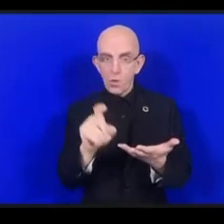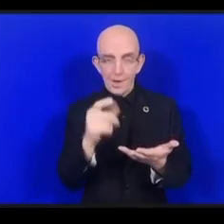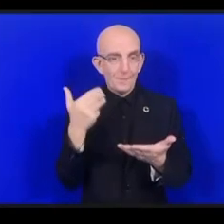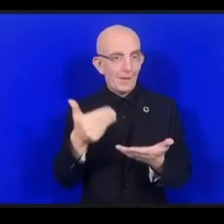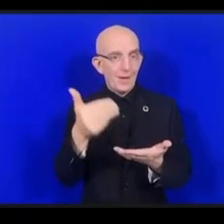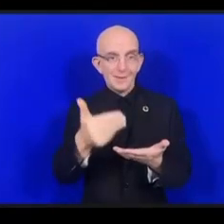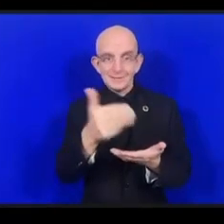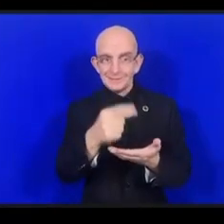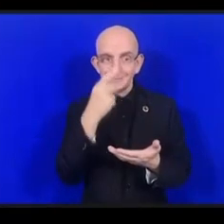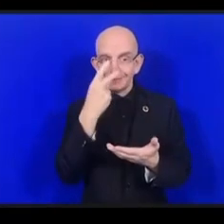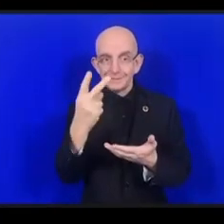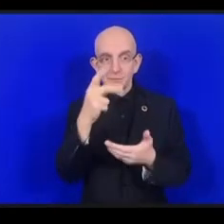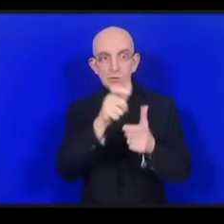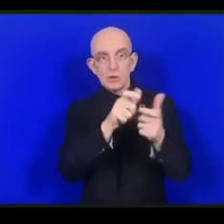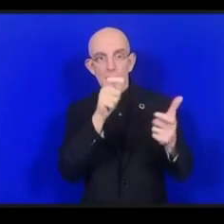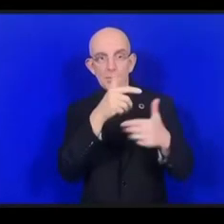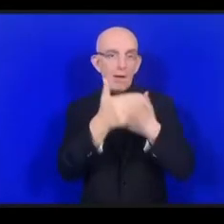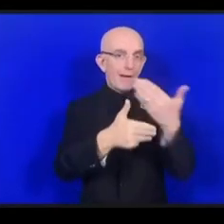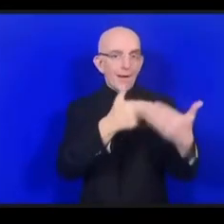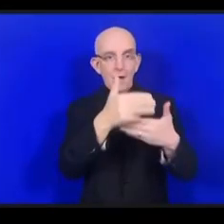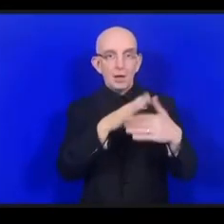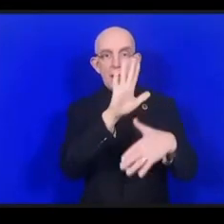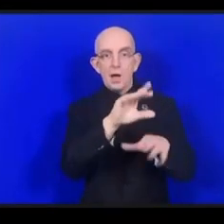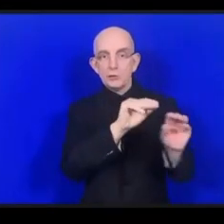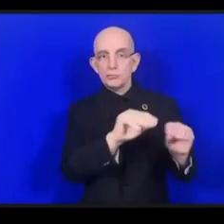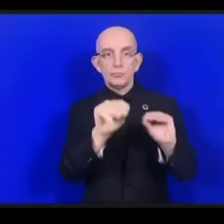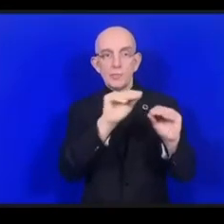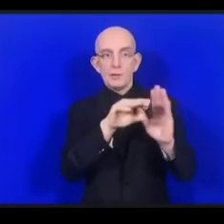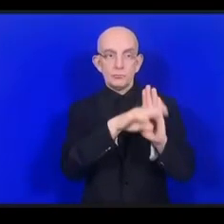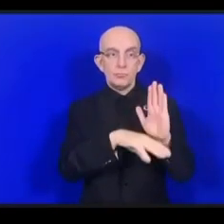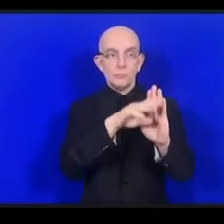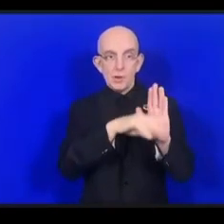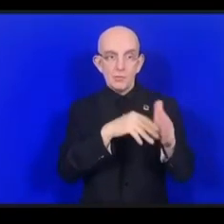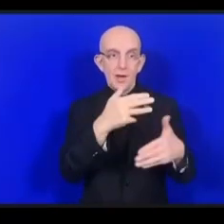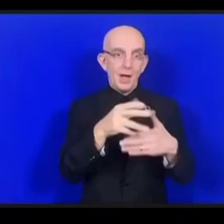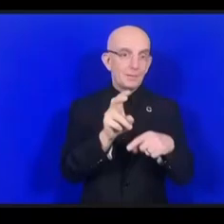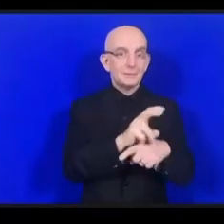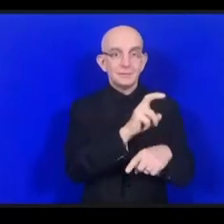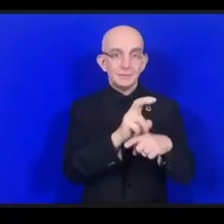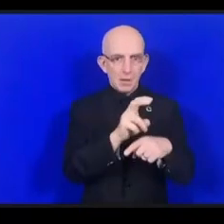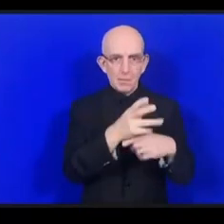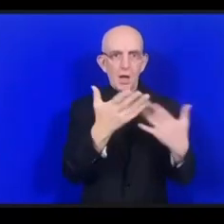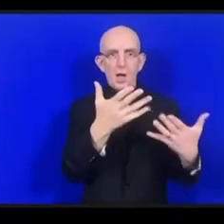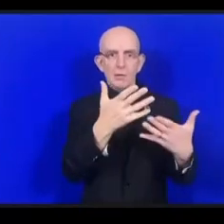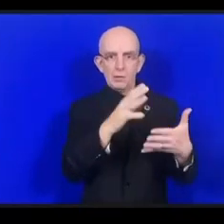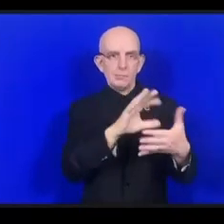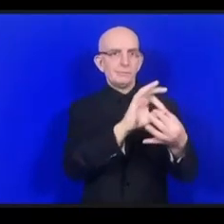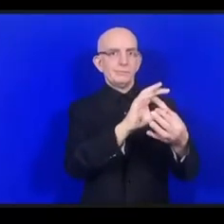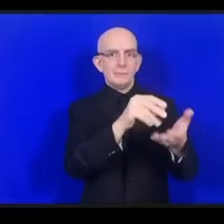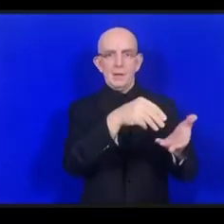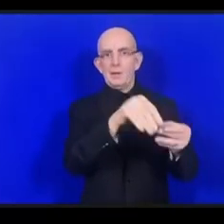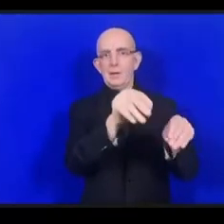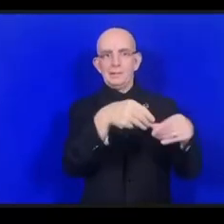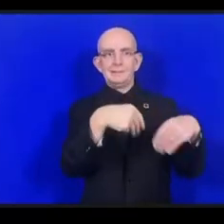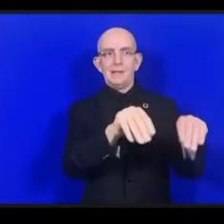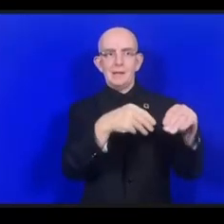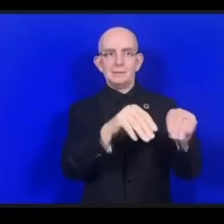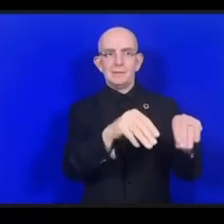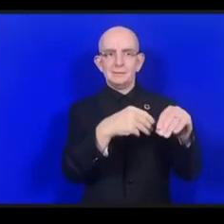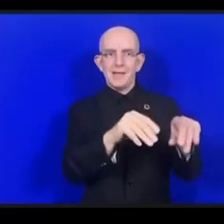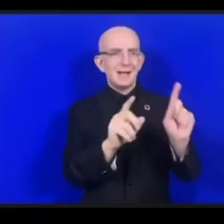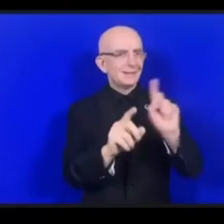entonces eso se privatiza y se comercializa en lo que necesitamos es que sea de licencia abierta y hay una comunidad de personas que trabajan en